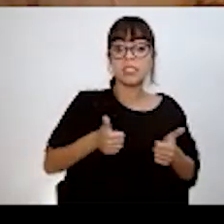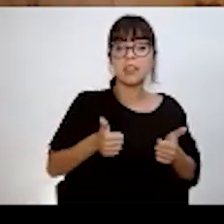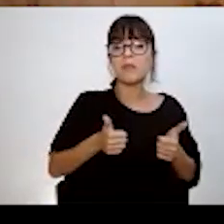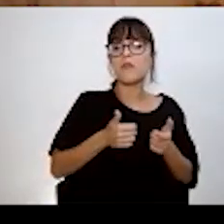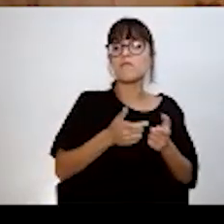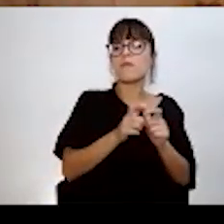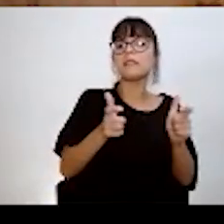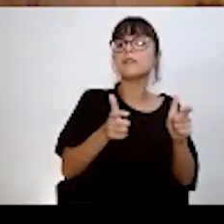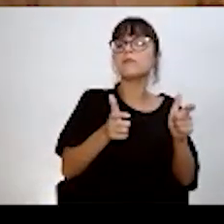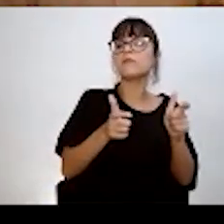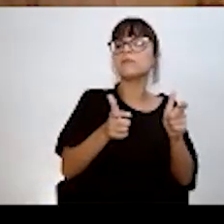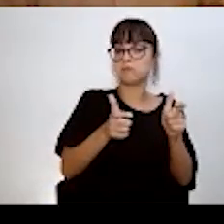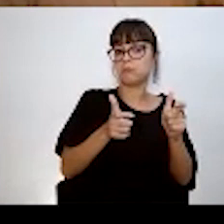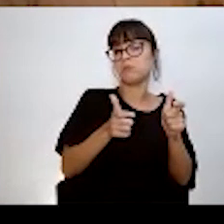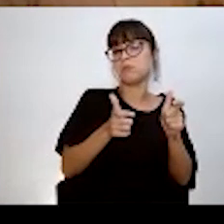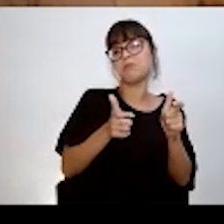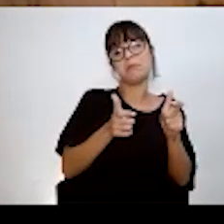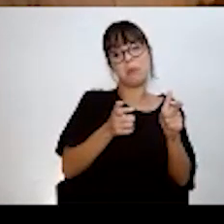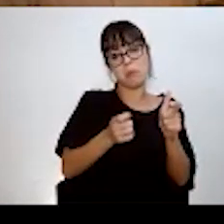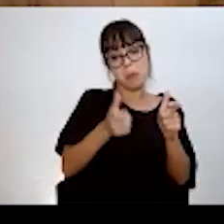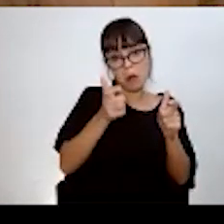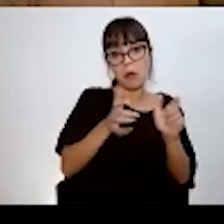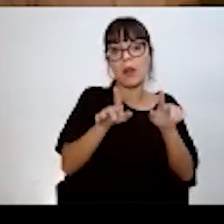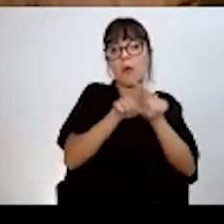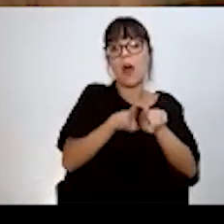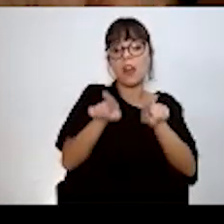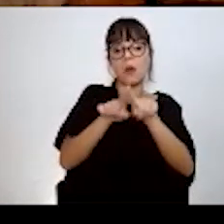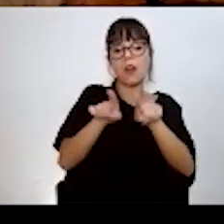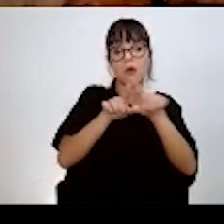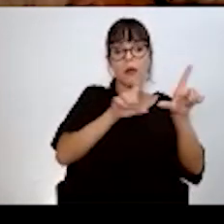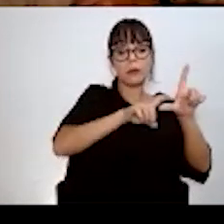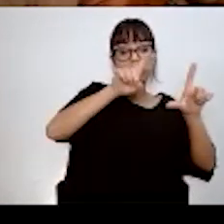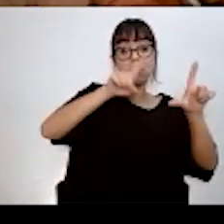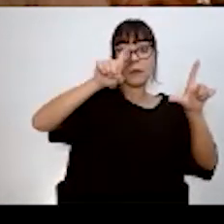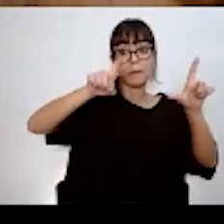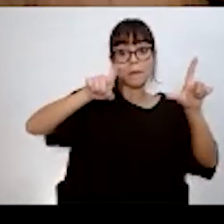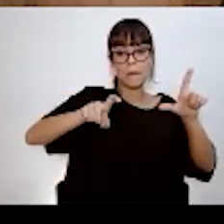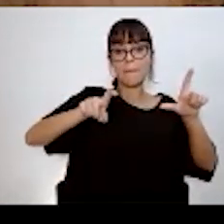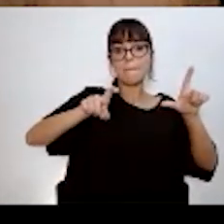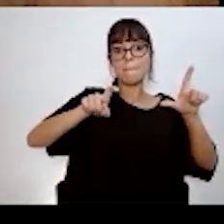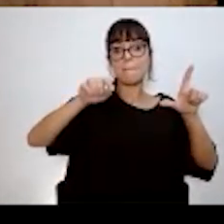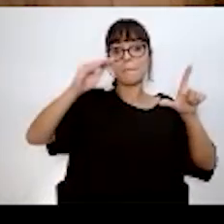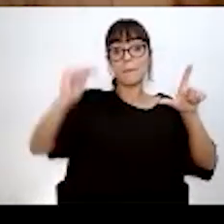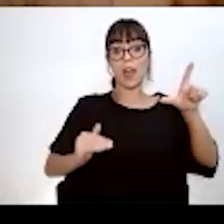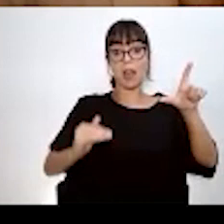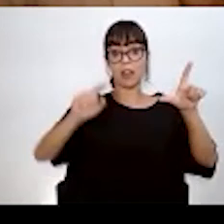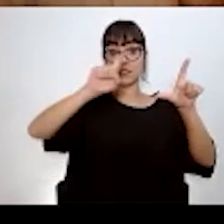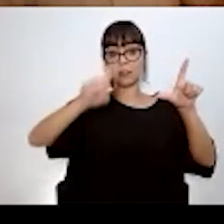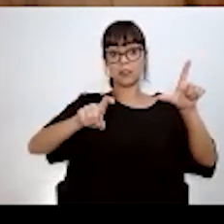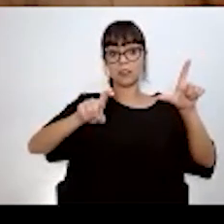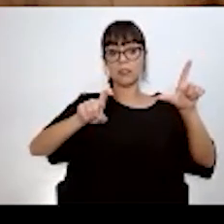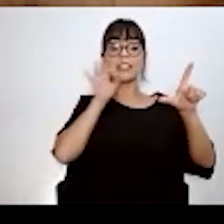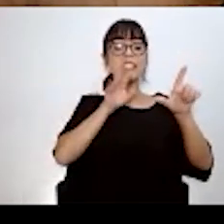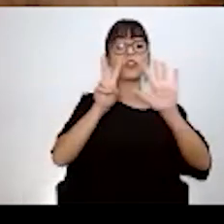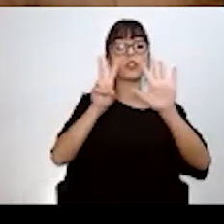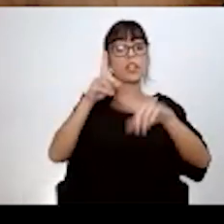encontramos también con un momento, además, en el que ese crecimiento baja por debajo de lo esperado. A partir de la segunda mitad del siglo VII después de